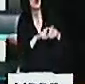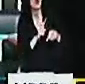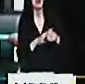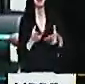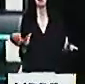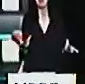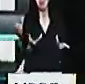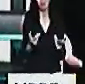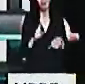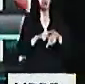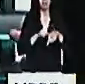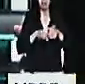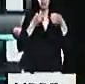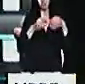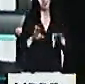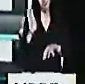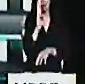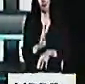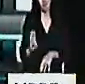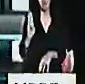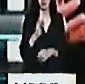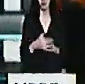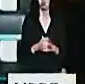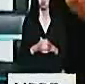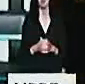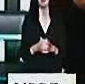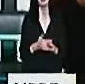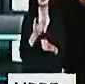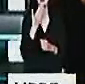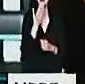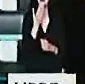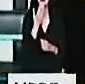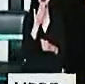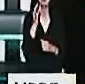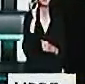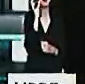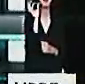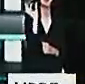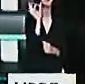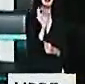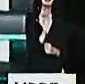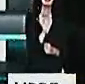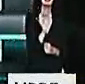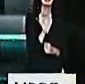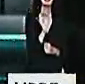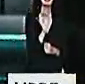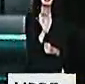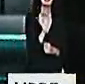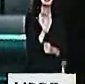le van a dar la hora. O sea, algo tan básico. Pero, y a propósito de la descentralización, por ejemplo, acá